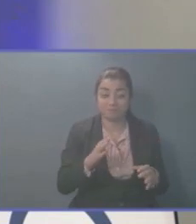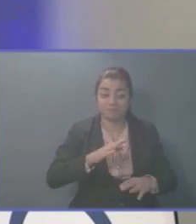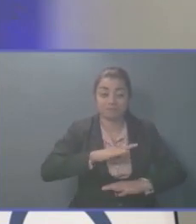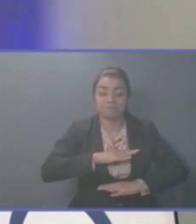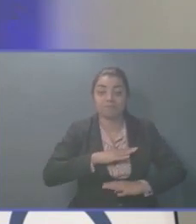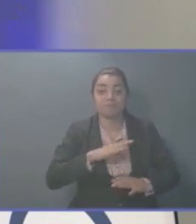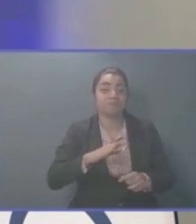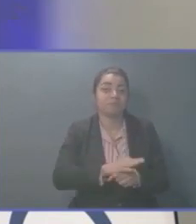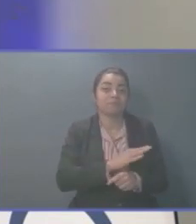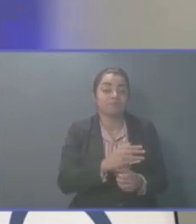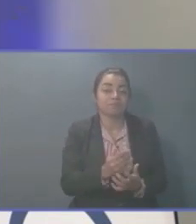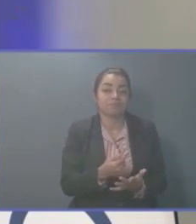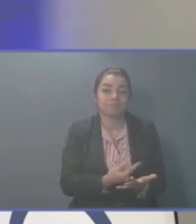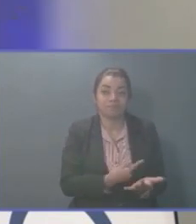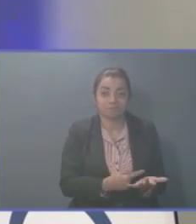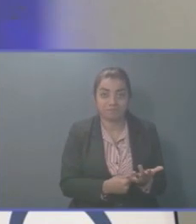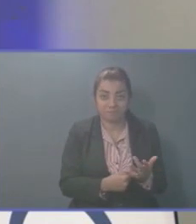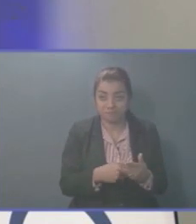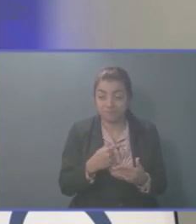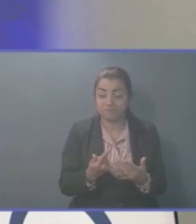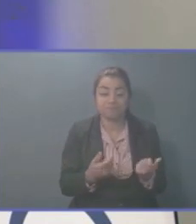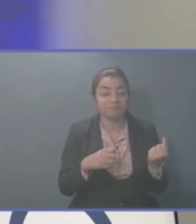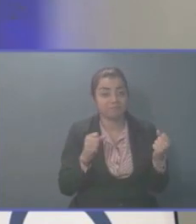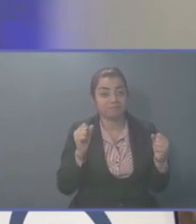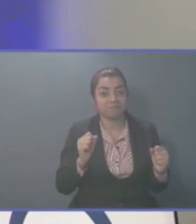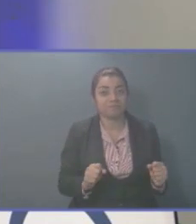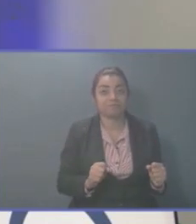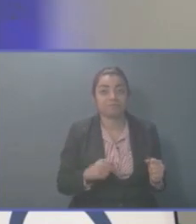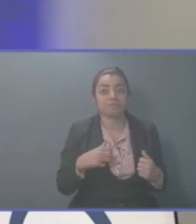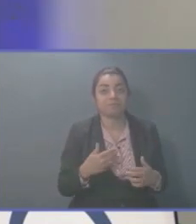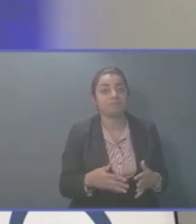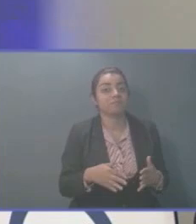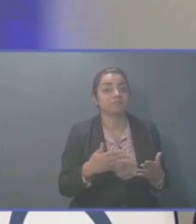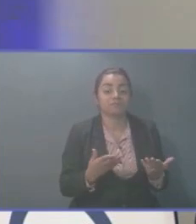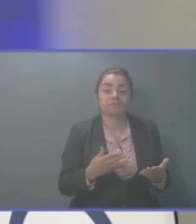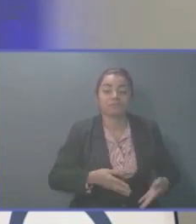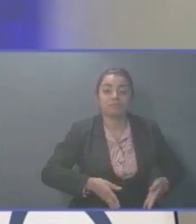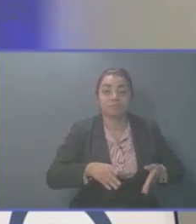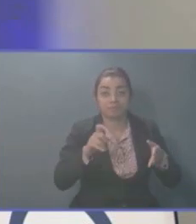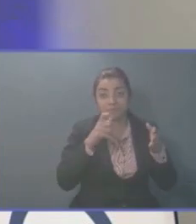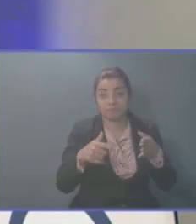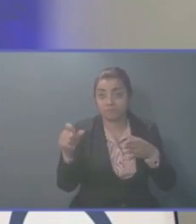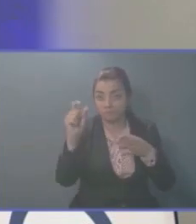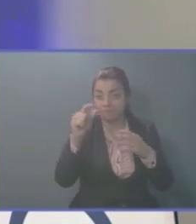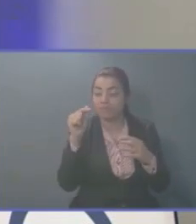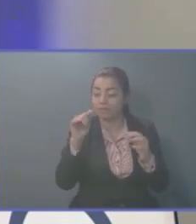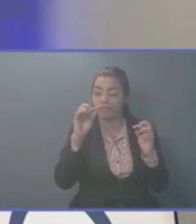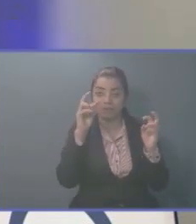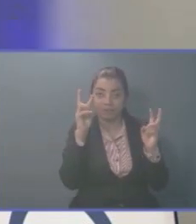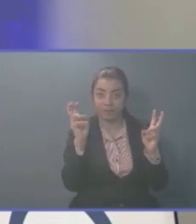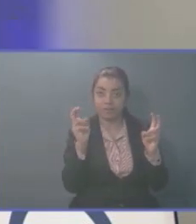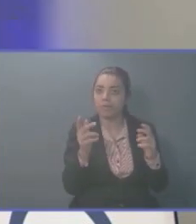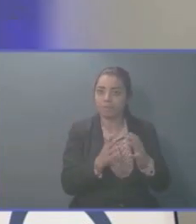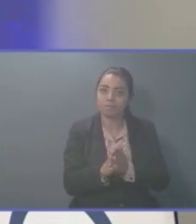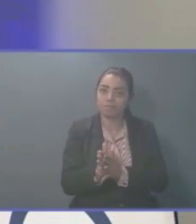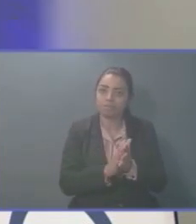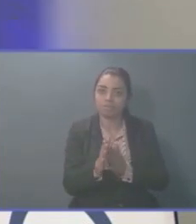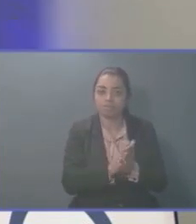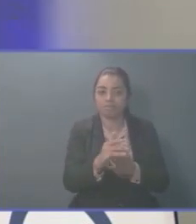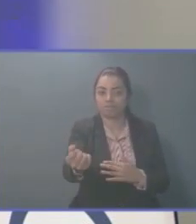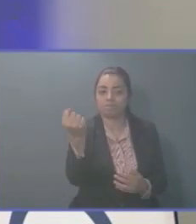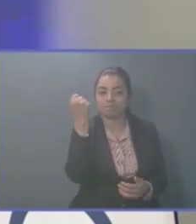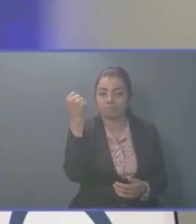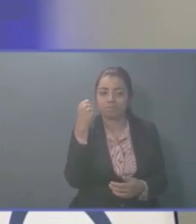eco que han permitido que diferentes organismos se pronuncien alrededor del tema. Y algo muy importante que también